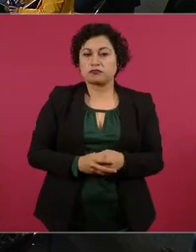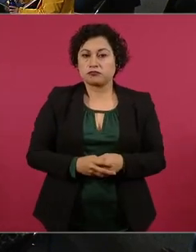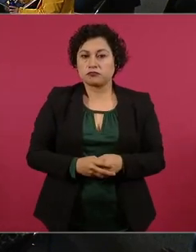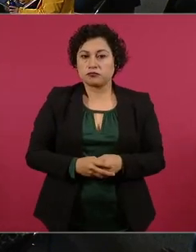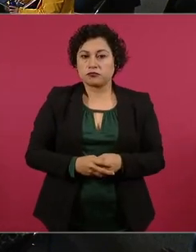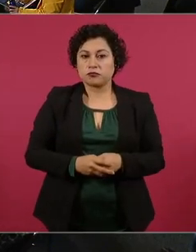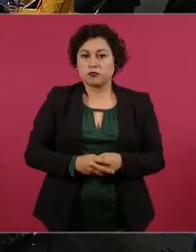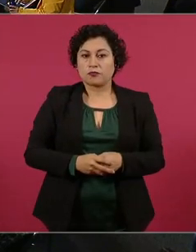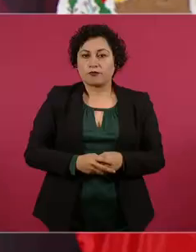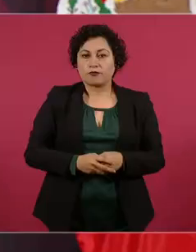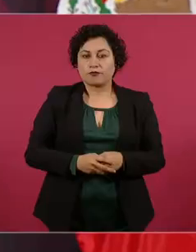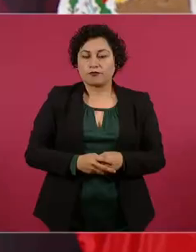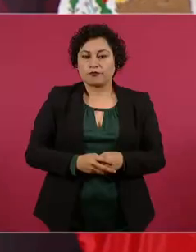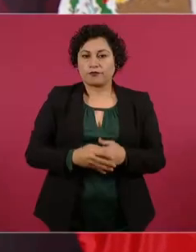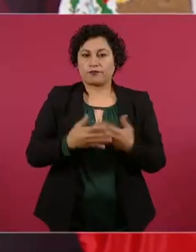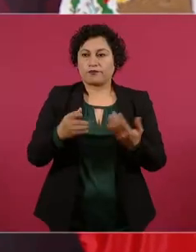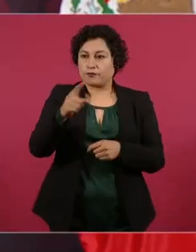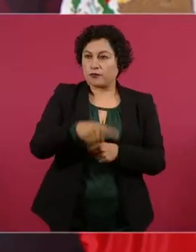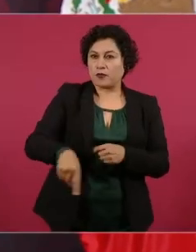a los tecnócratas,